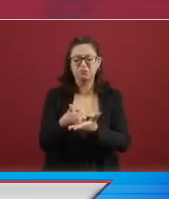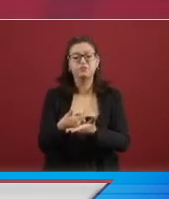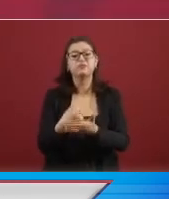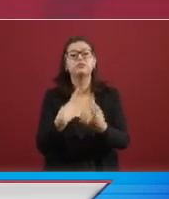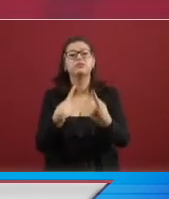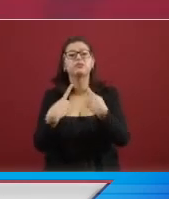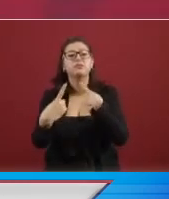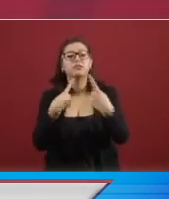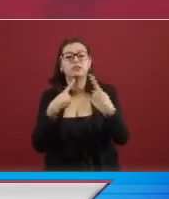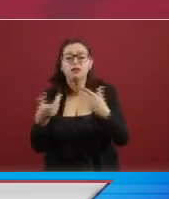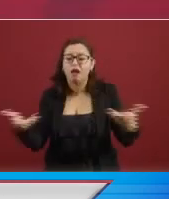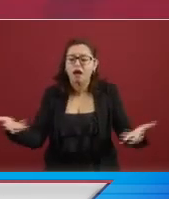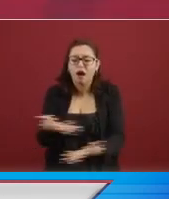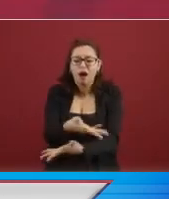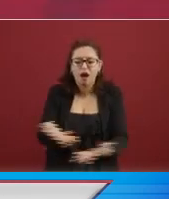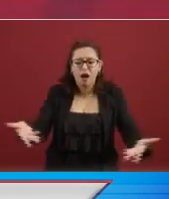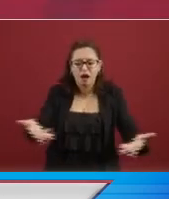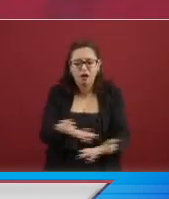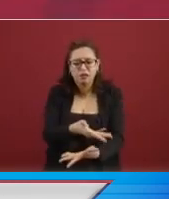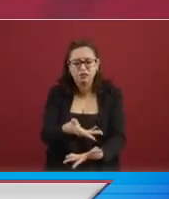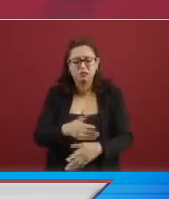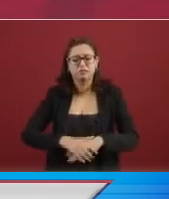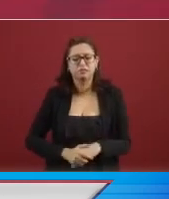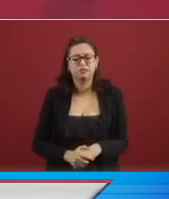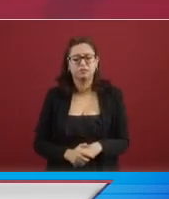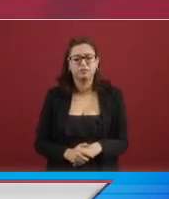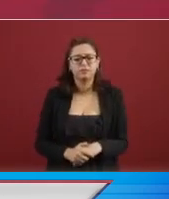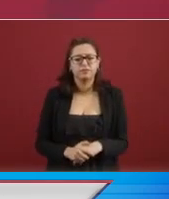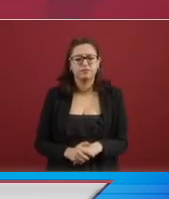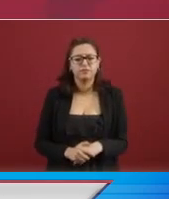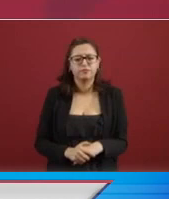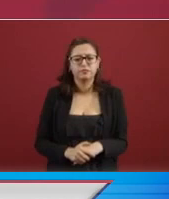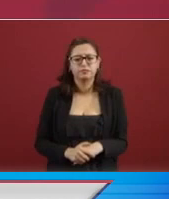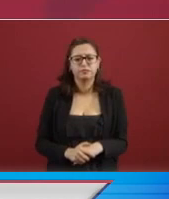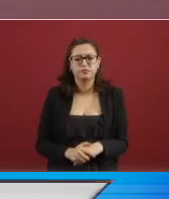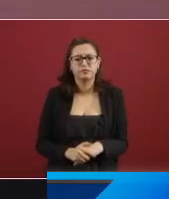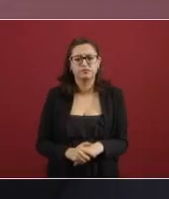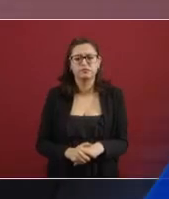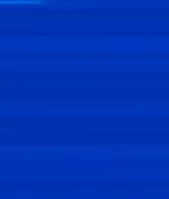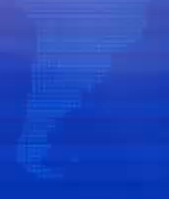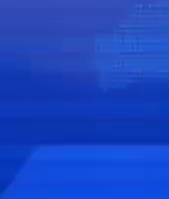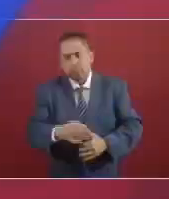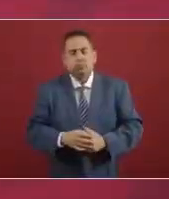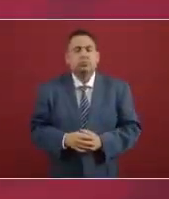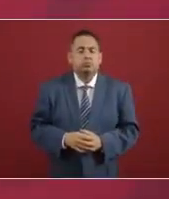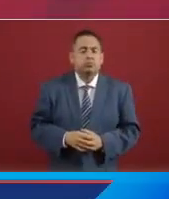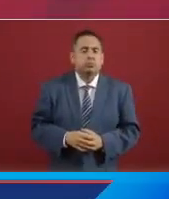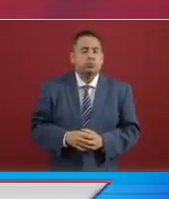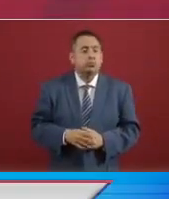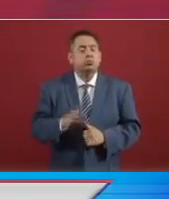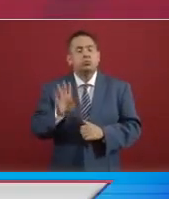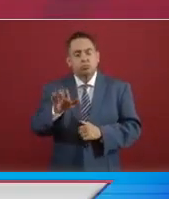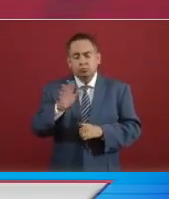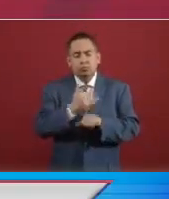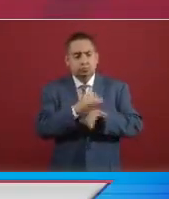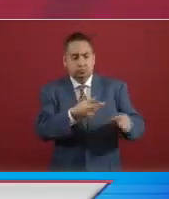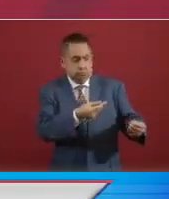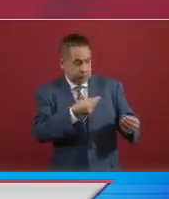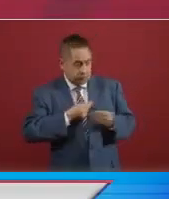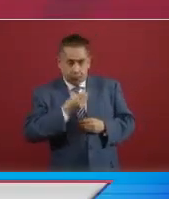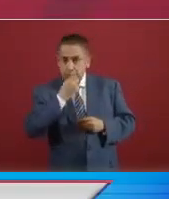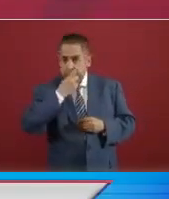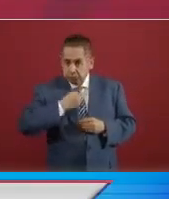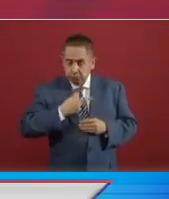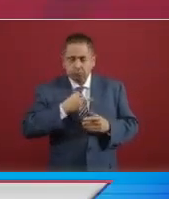completa, y se continúa con la política de no intervención y la autodeterminación de los pueblos. Situación en